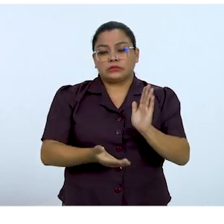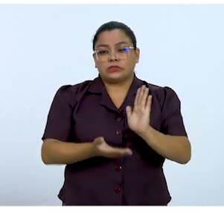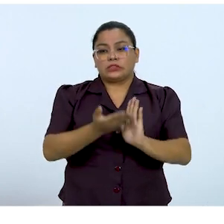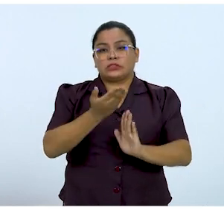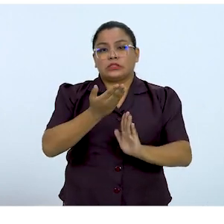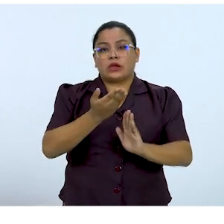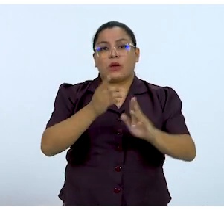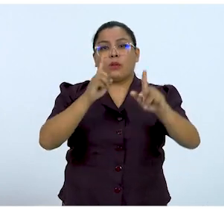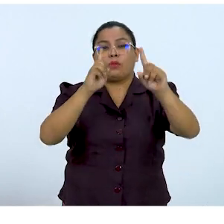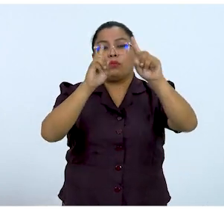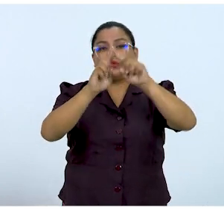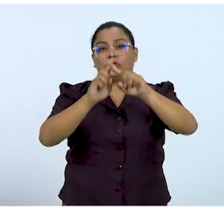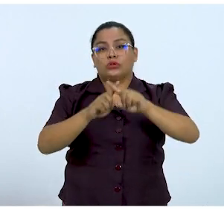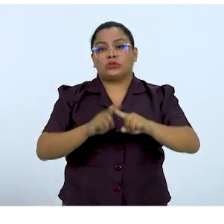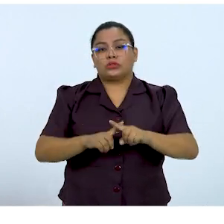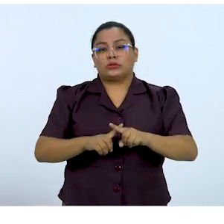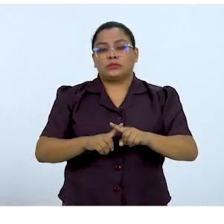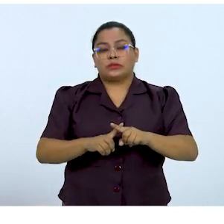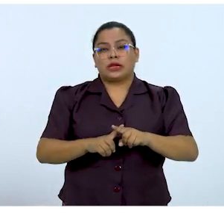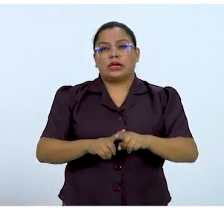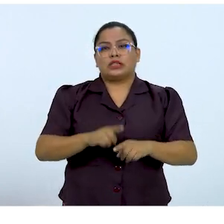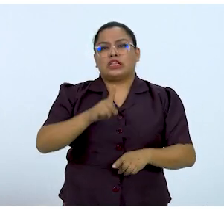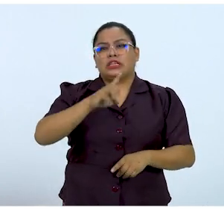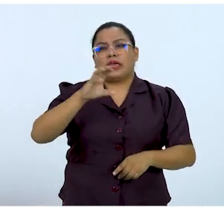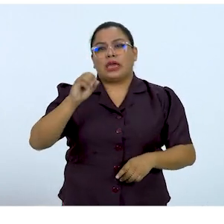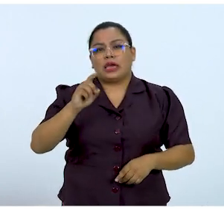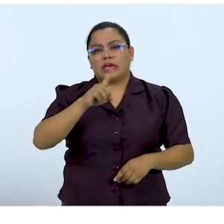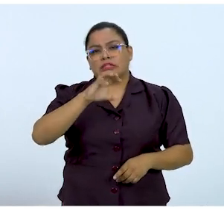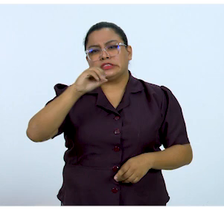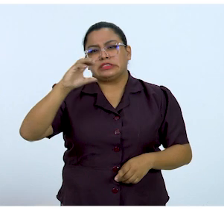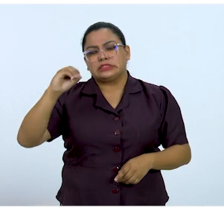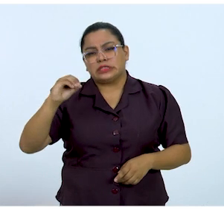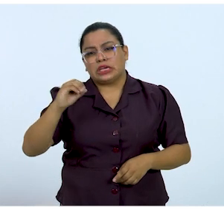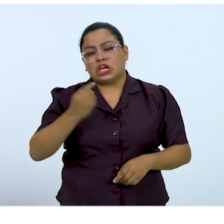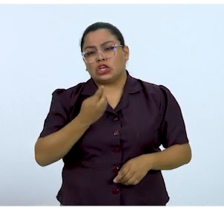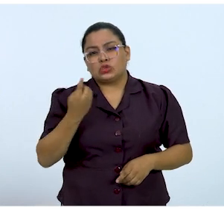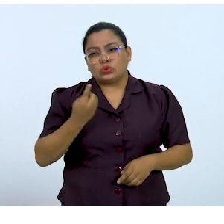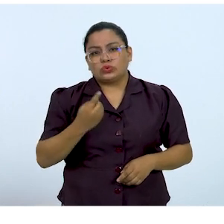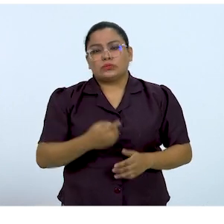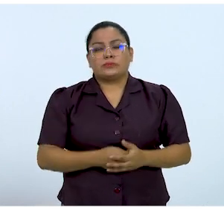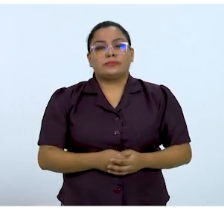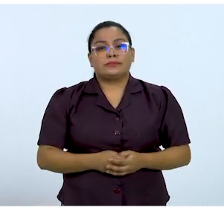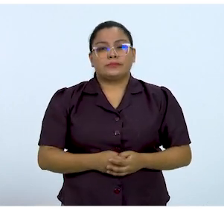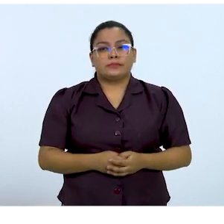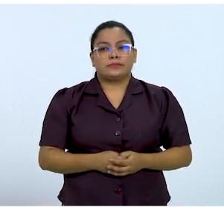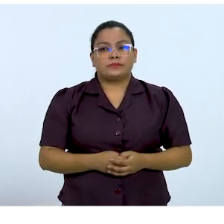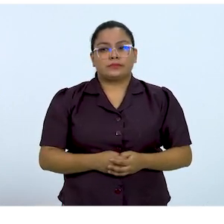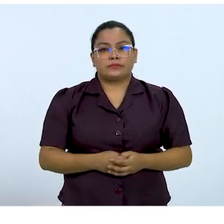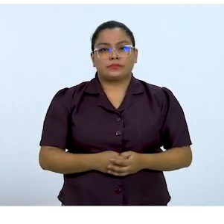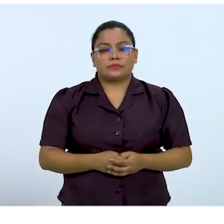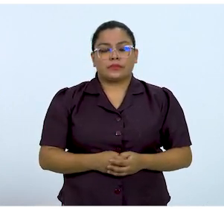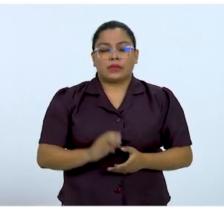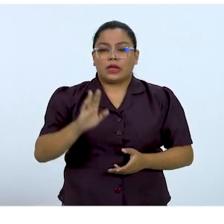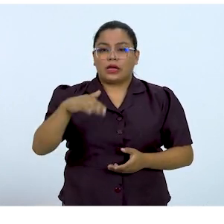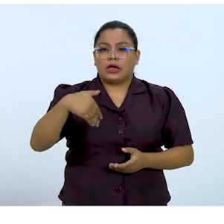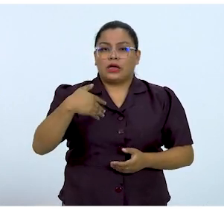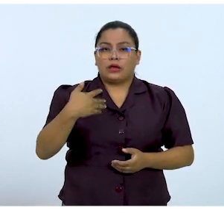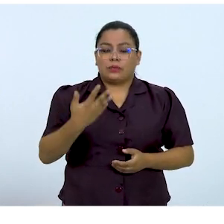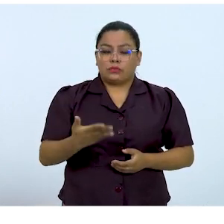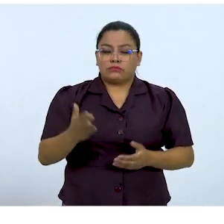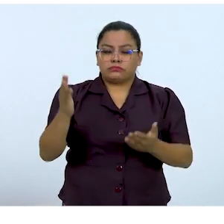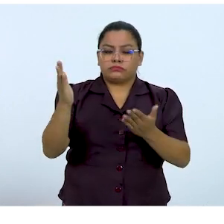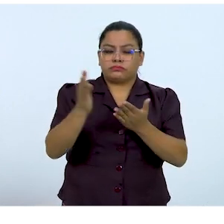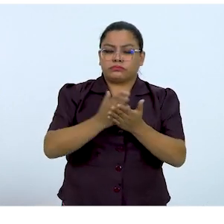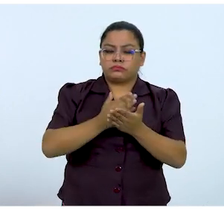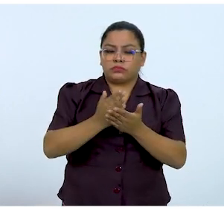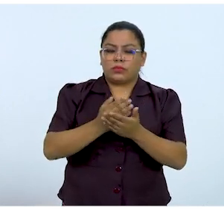grado se desarrollan multiplicaciones de decenas, centenas y unidades de millar por una cifra, para luego